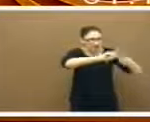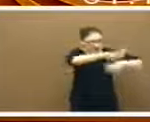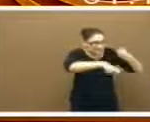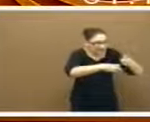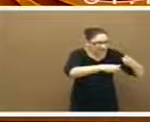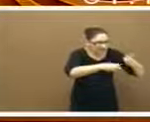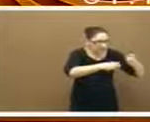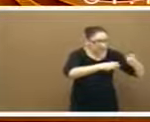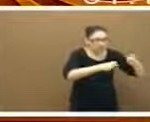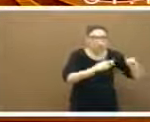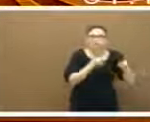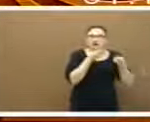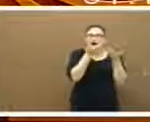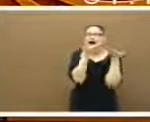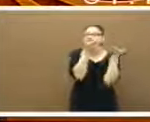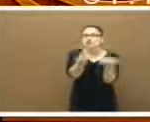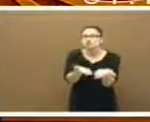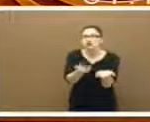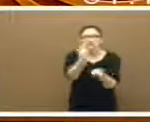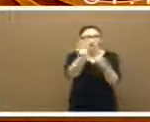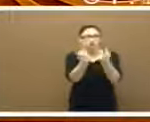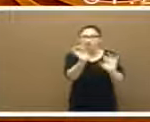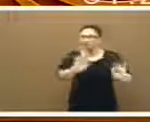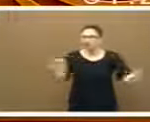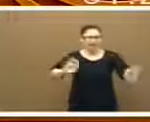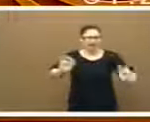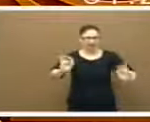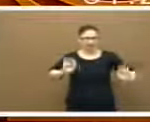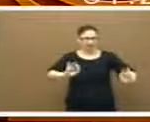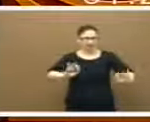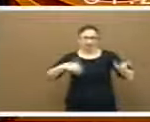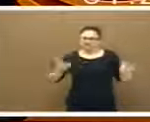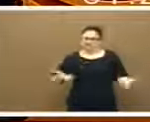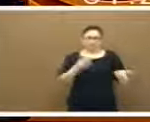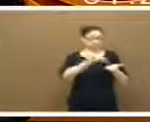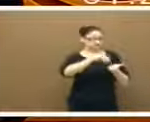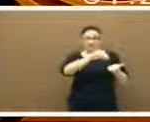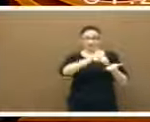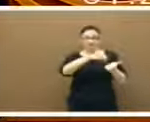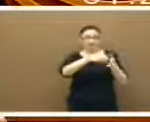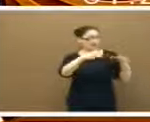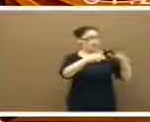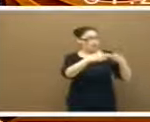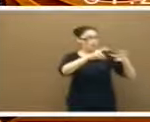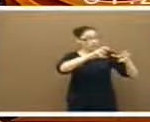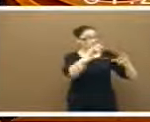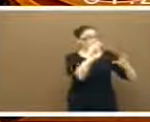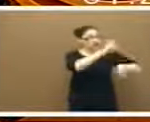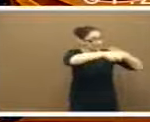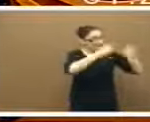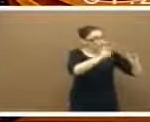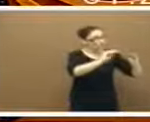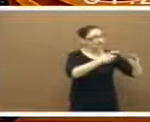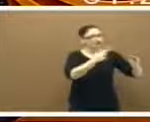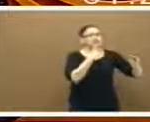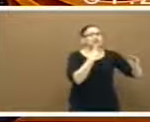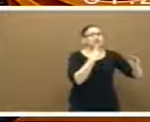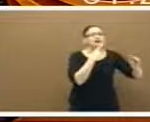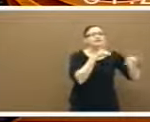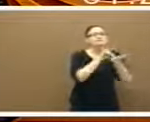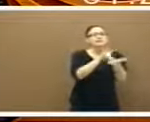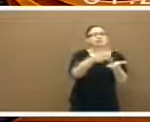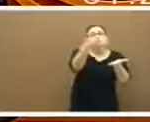ya previstas dotaciones presupuestarias en el presupuesto del 2014 y en muchísimas ocasiones plantean las bajas en servicios